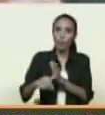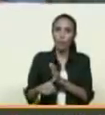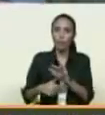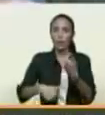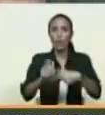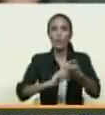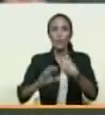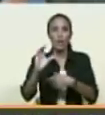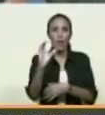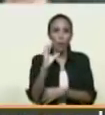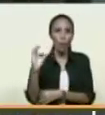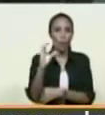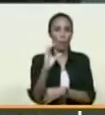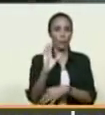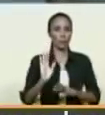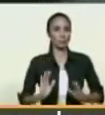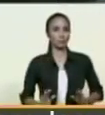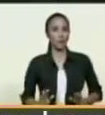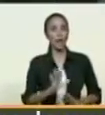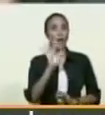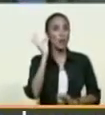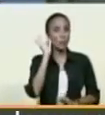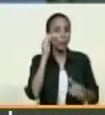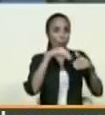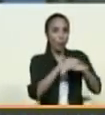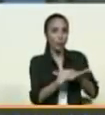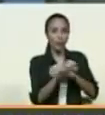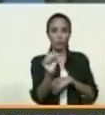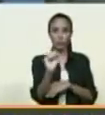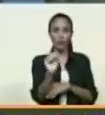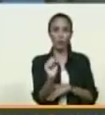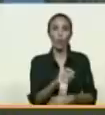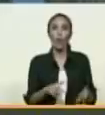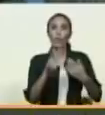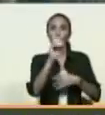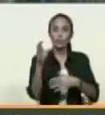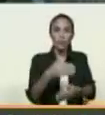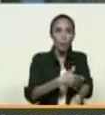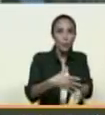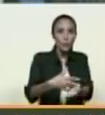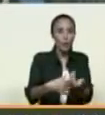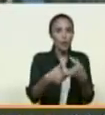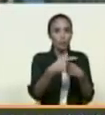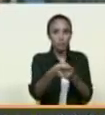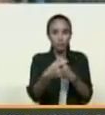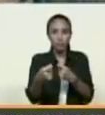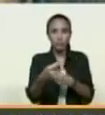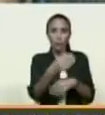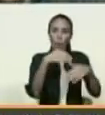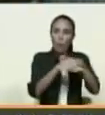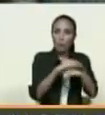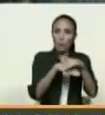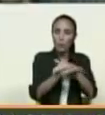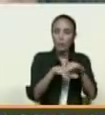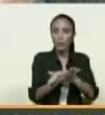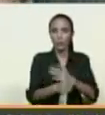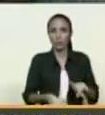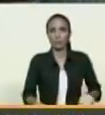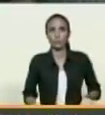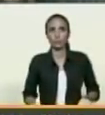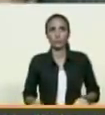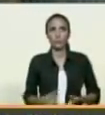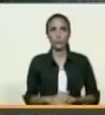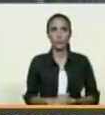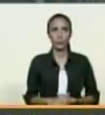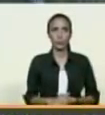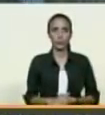Bueno, para pagar a los muchachos como especie de mercenarios urbanos para que hicieran